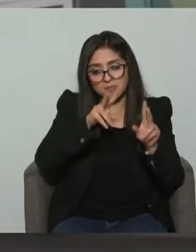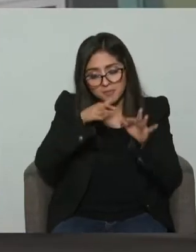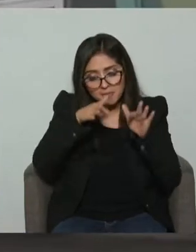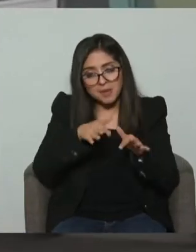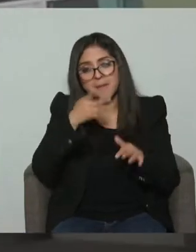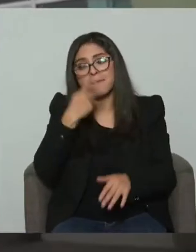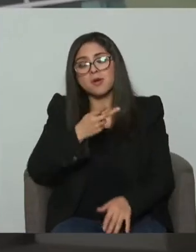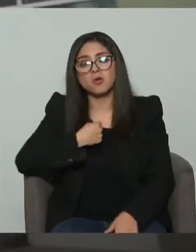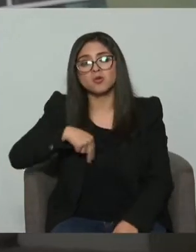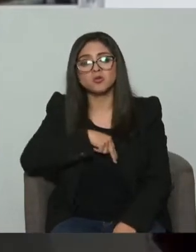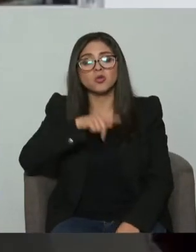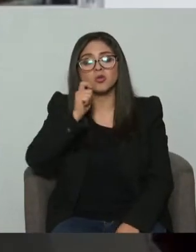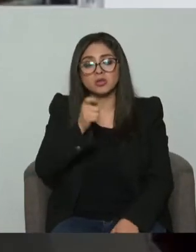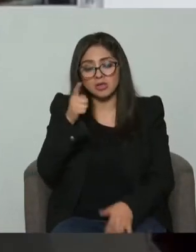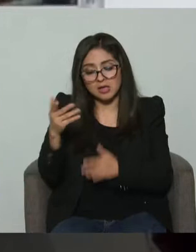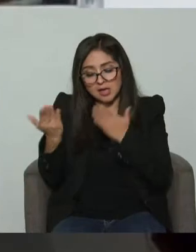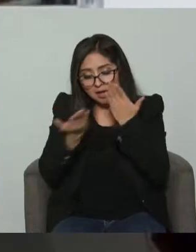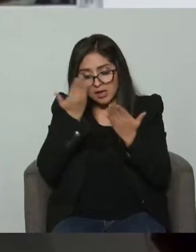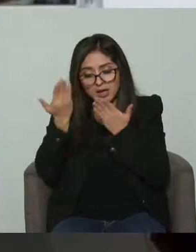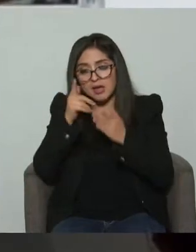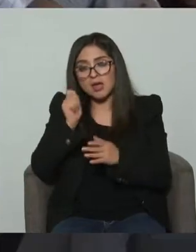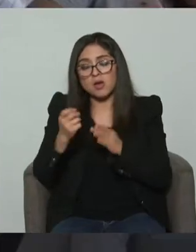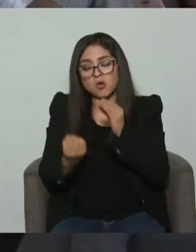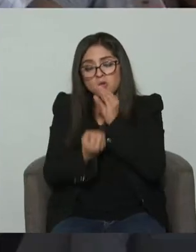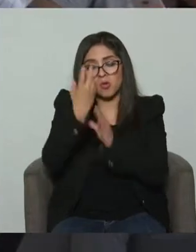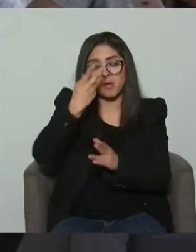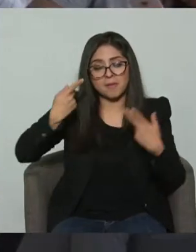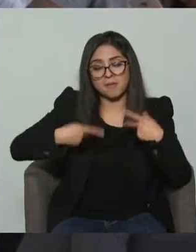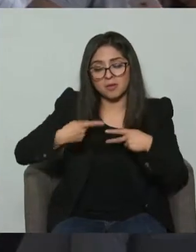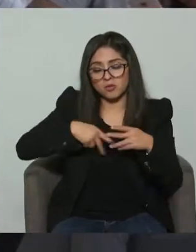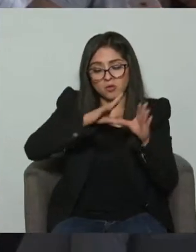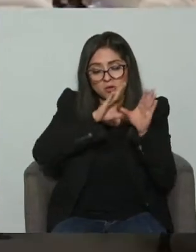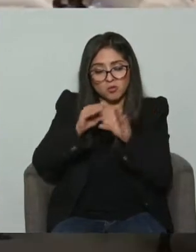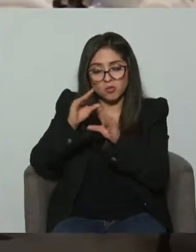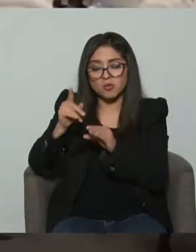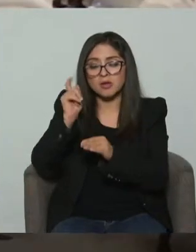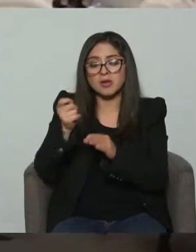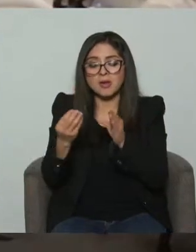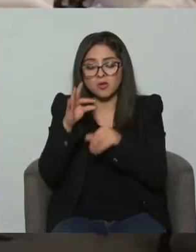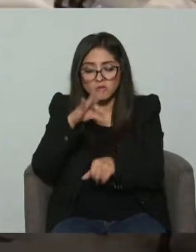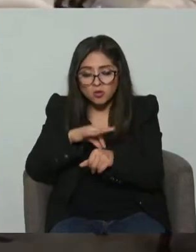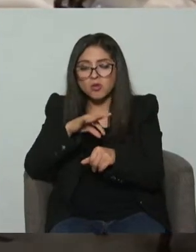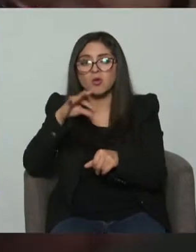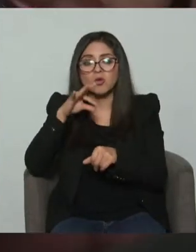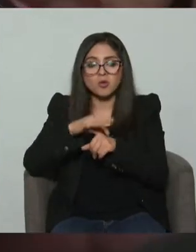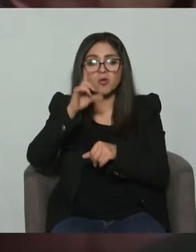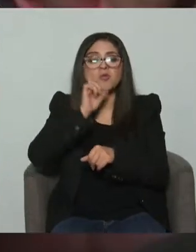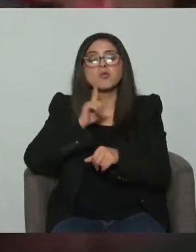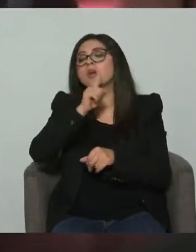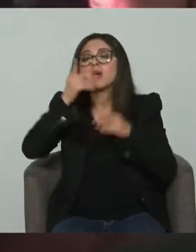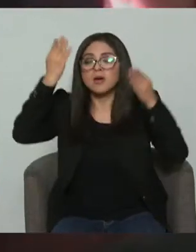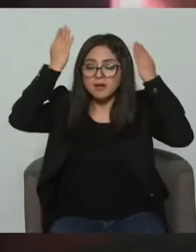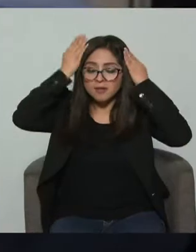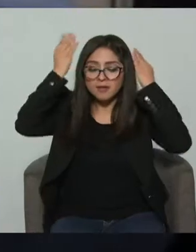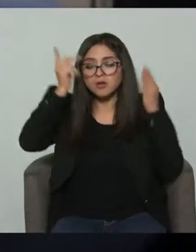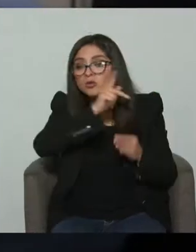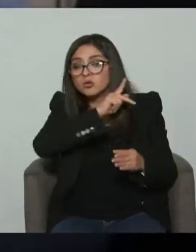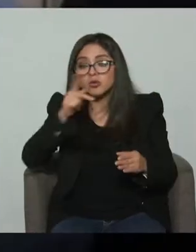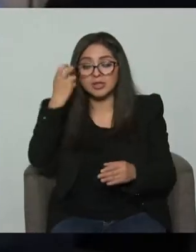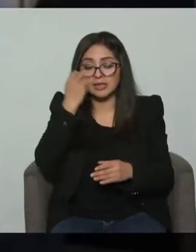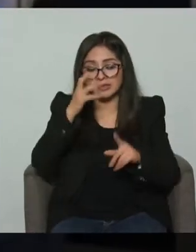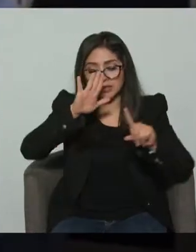estamos atendiendo a la formación de nuevo personal, de médicos, médicas, enfermeros y enfermeras. Mariana, ese es el objetivo de